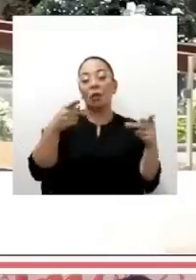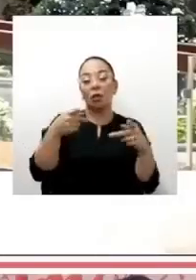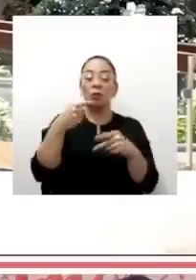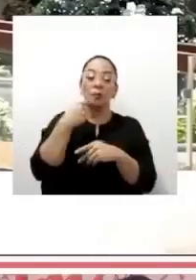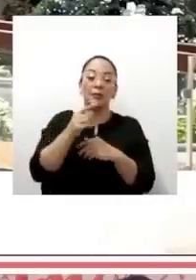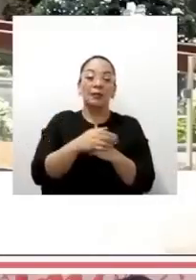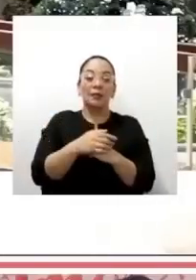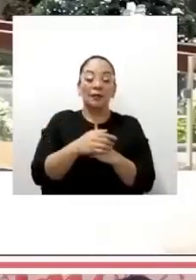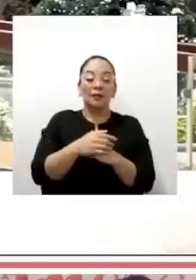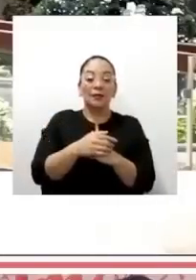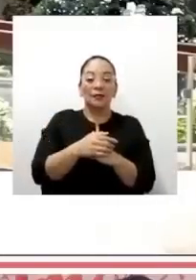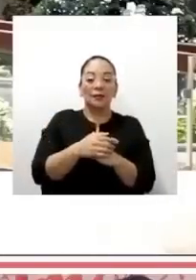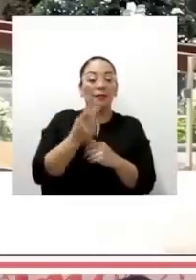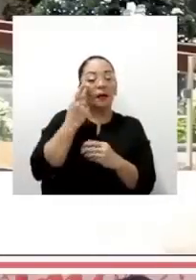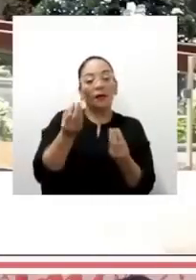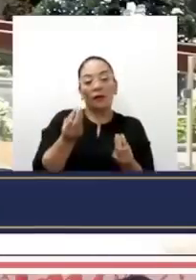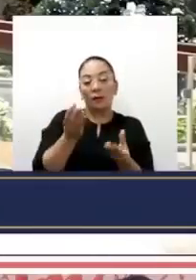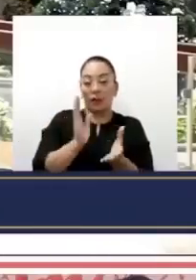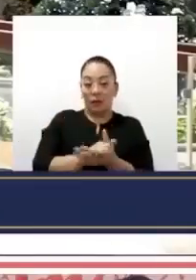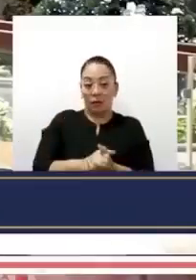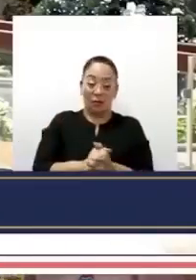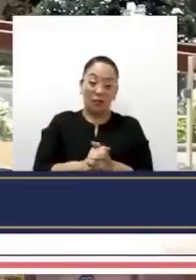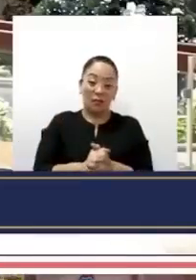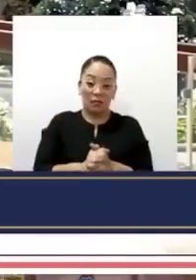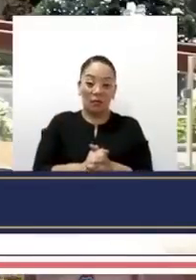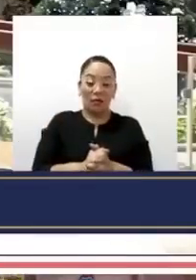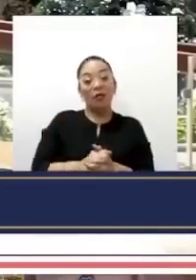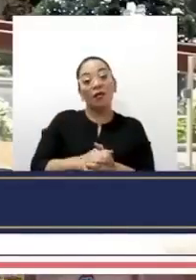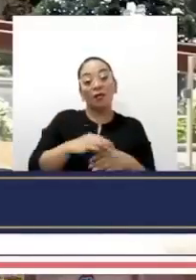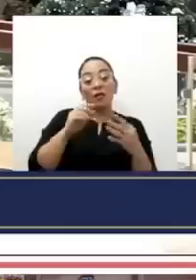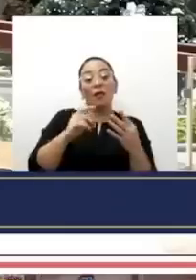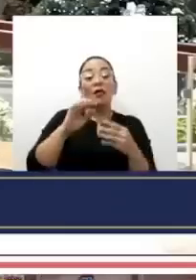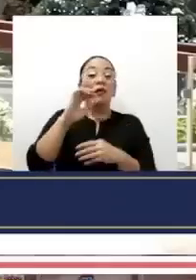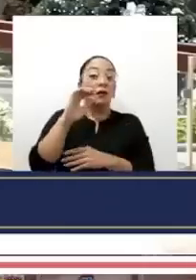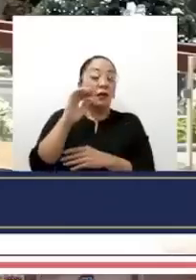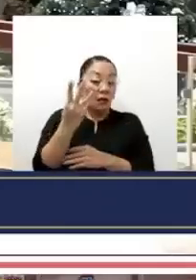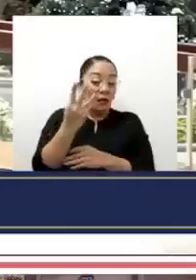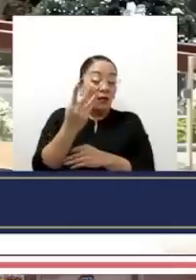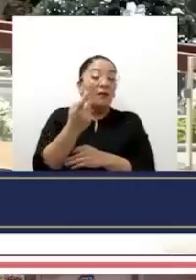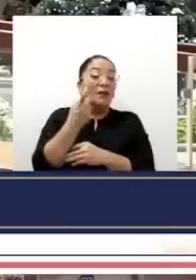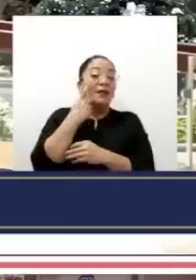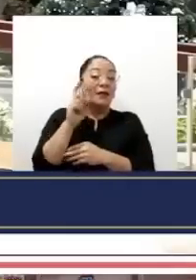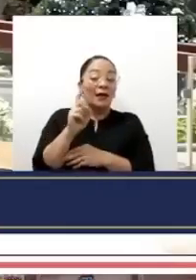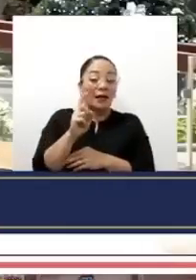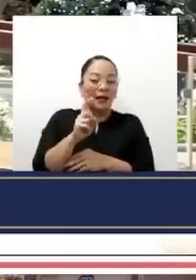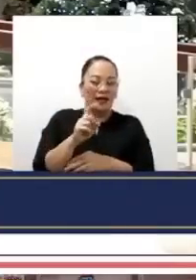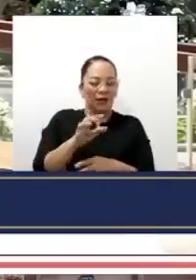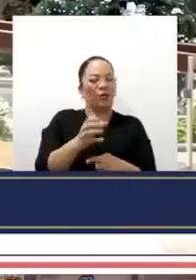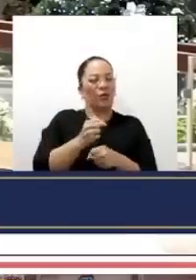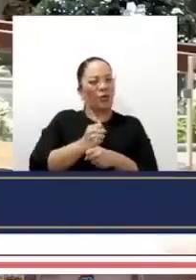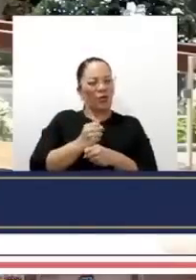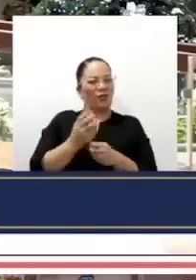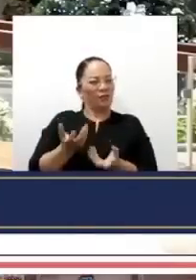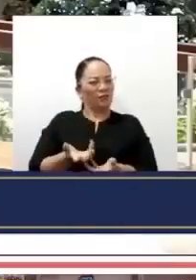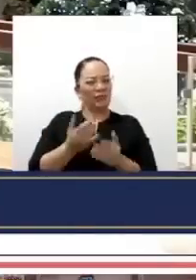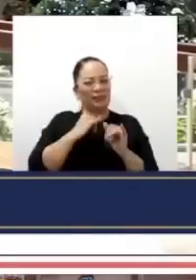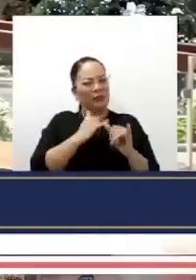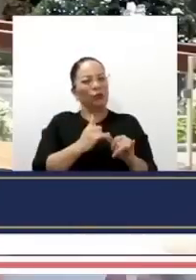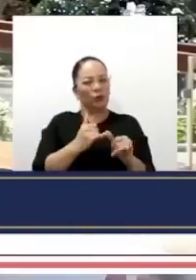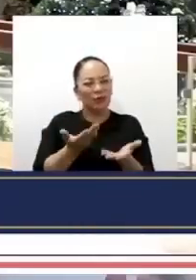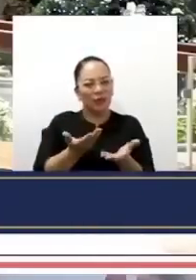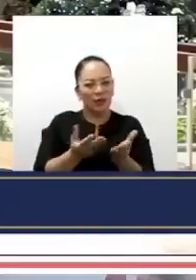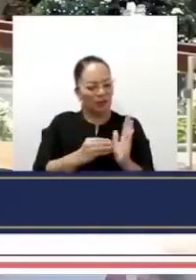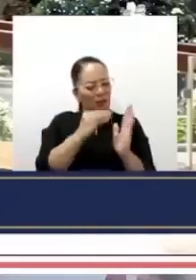vean, qué barbaridad. Y cuarto, la fiscalía la coge, la denuncia y le